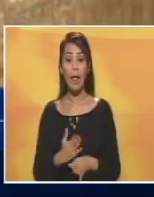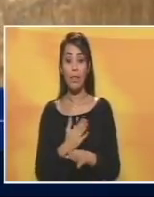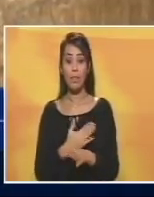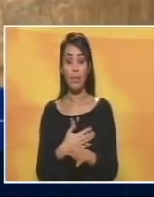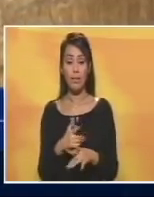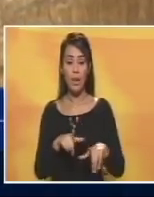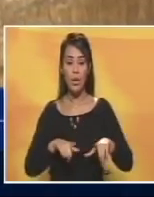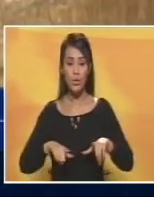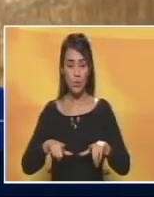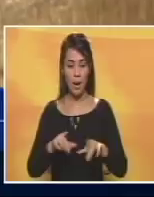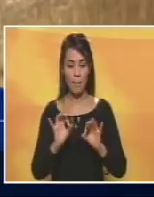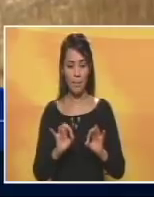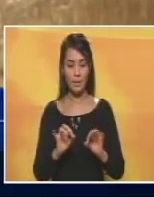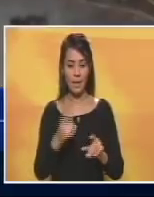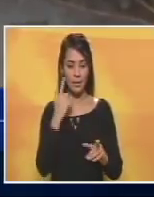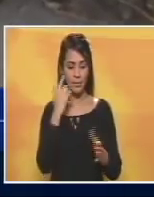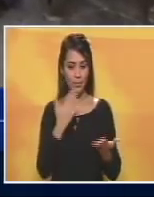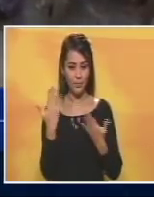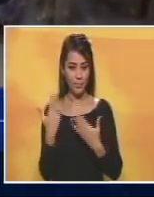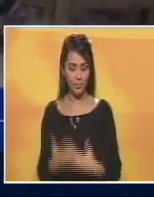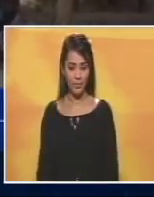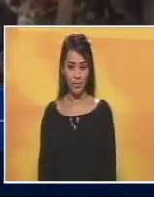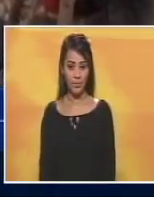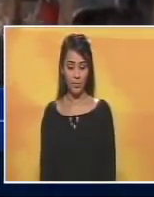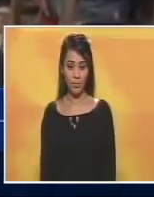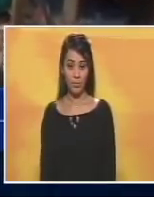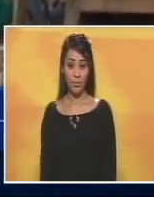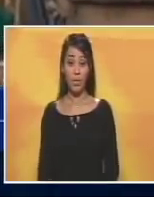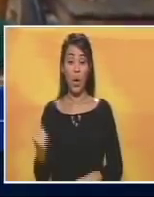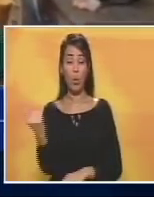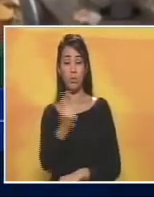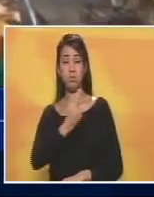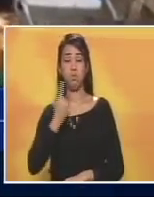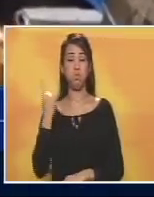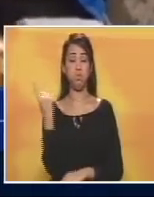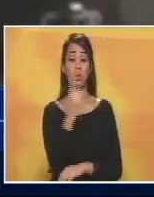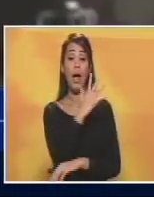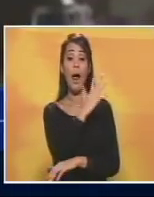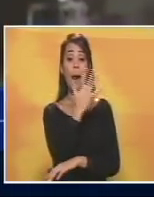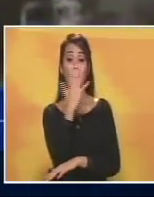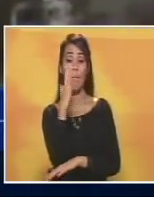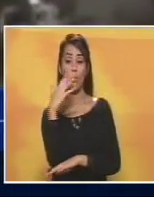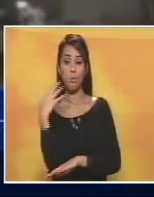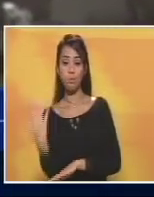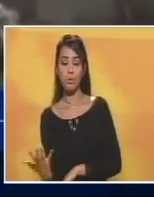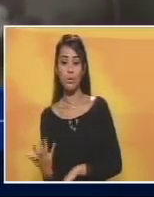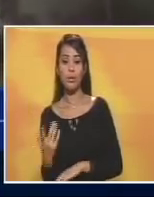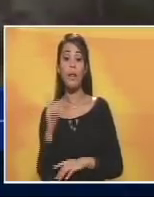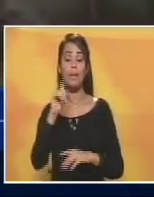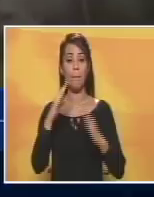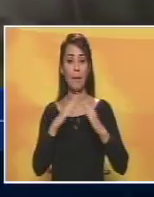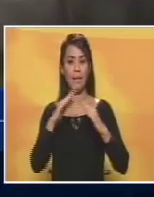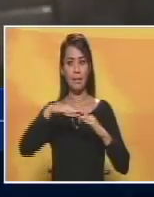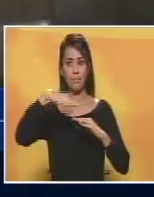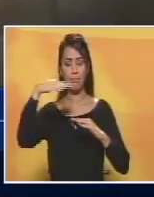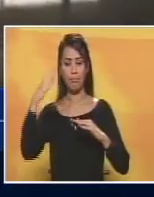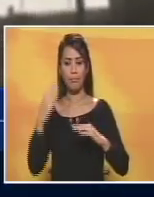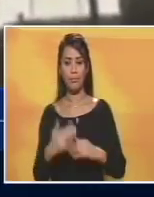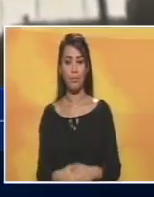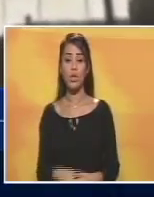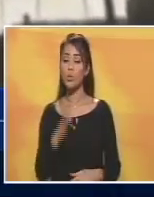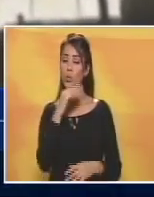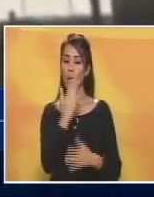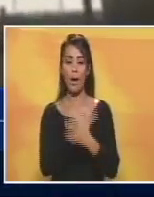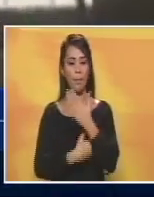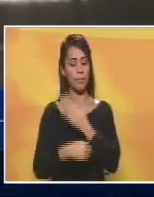a la cabecera municipal de esa localidad. La fuerza del viento arrancó árboles y generó daños en 60 viviendas. No se reportaron